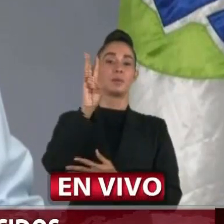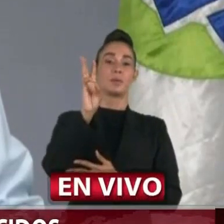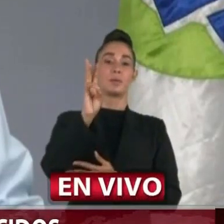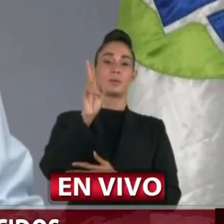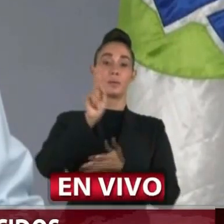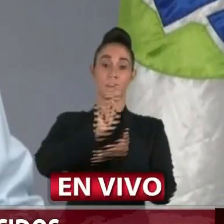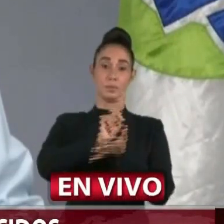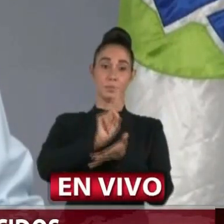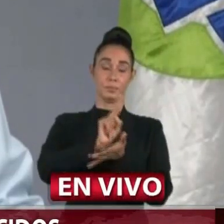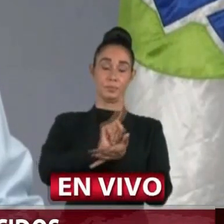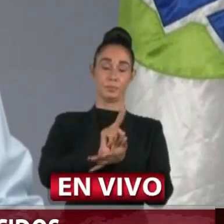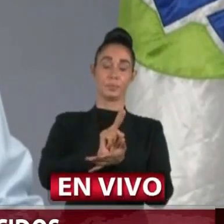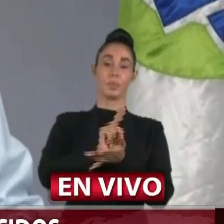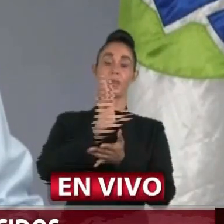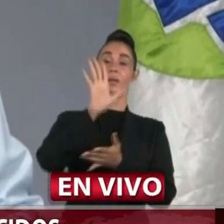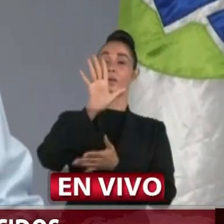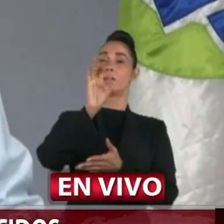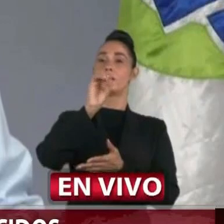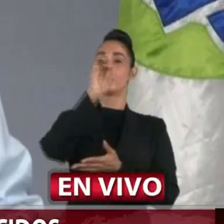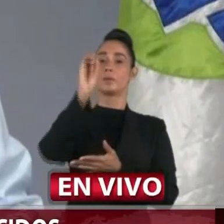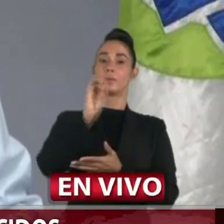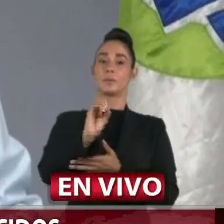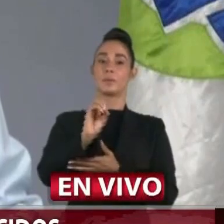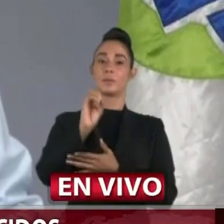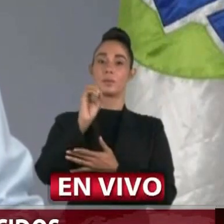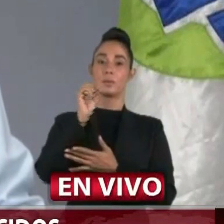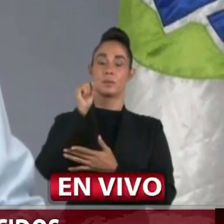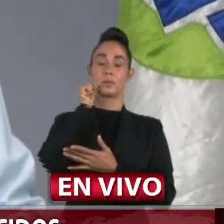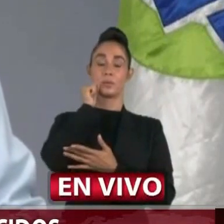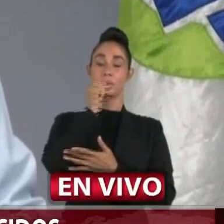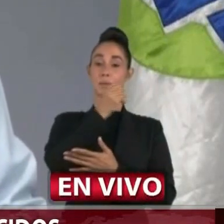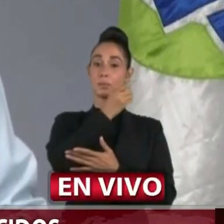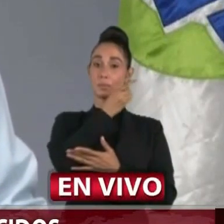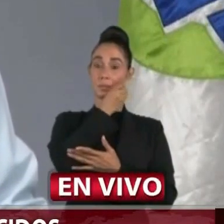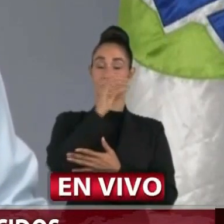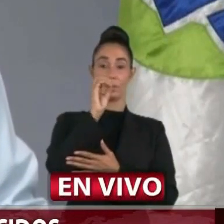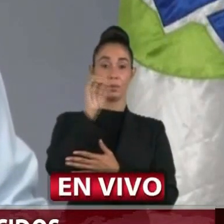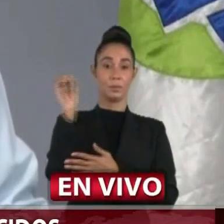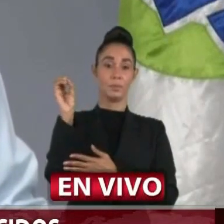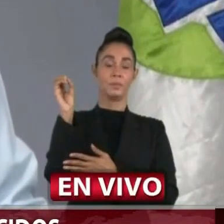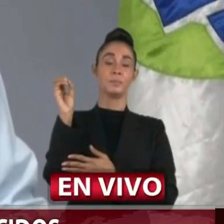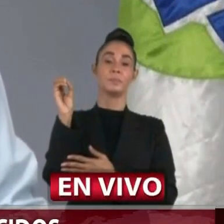5.6% La Vega, 5% Santo Domingo Oeste,